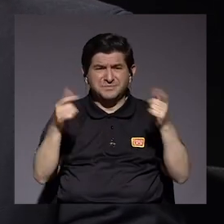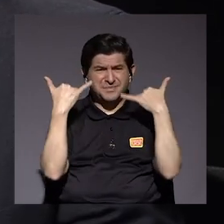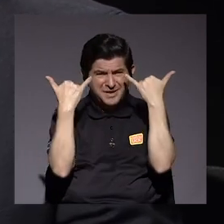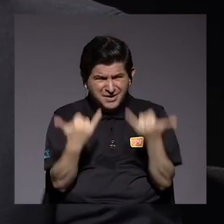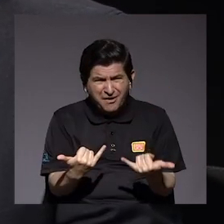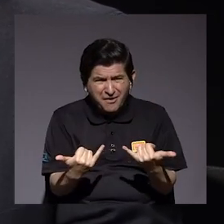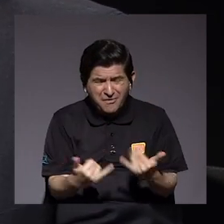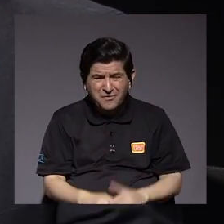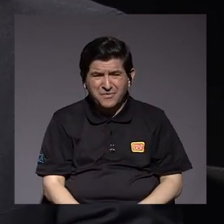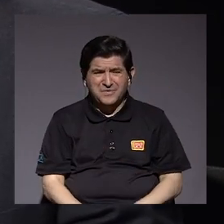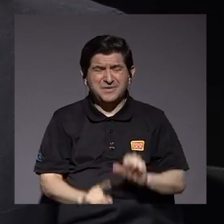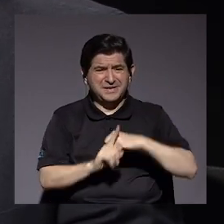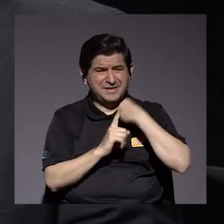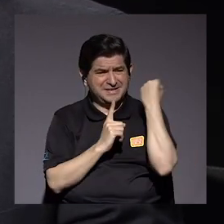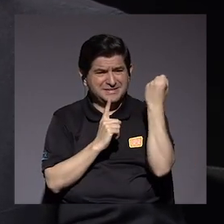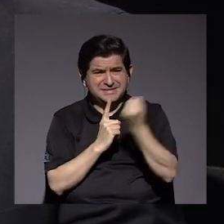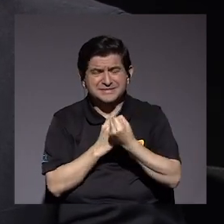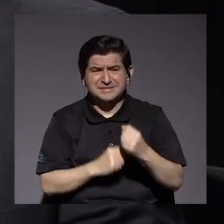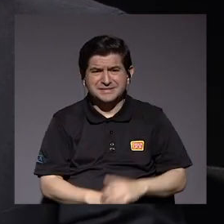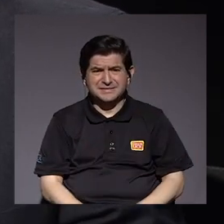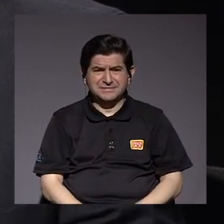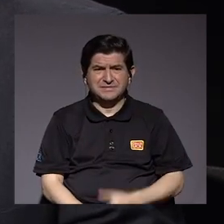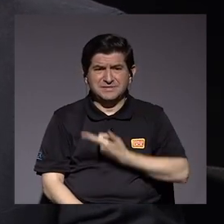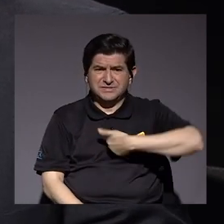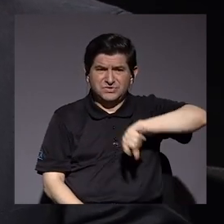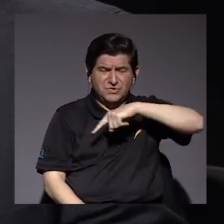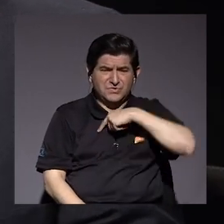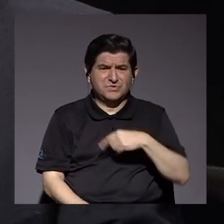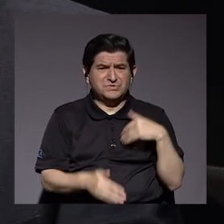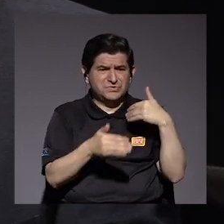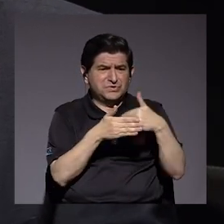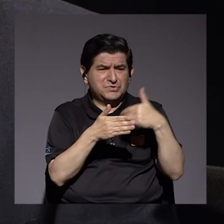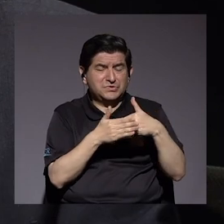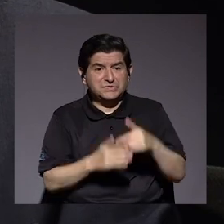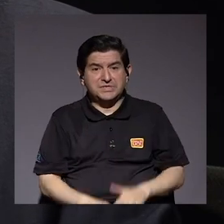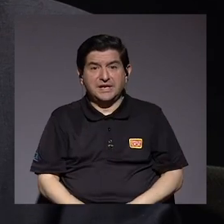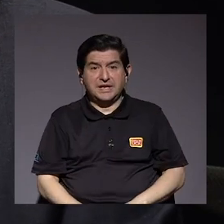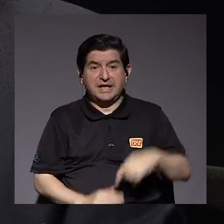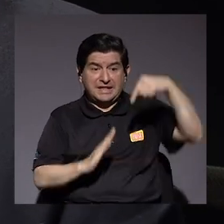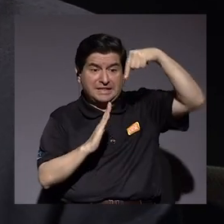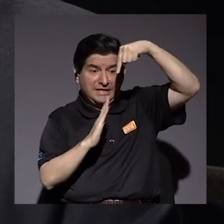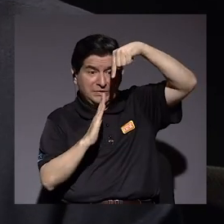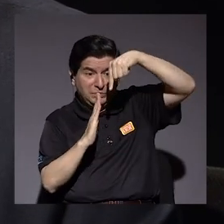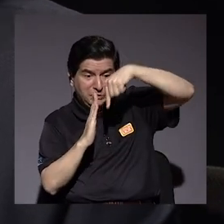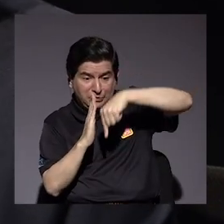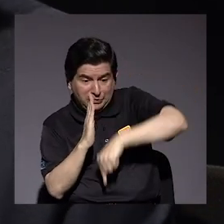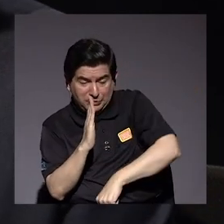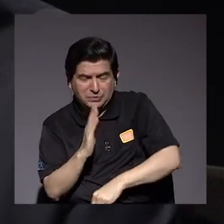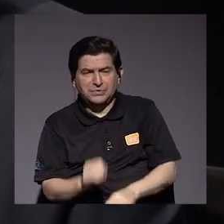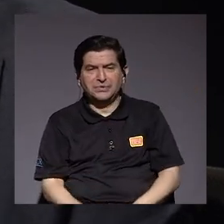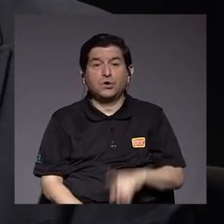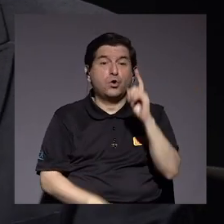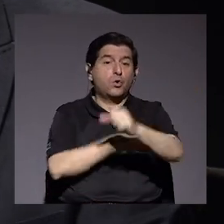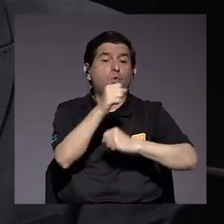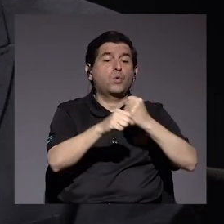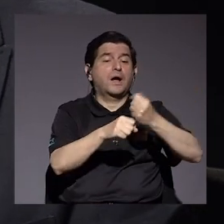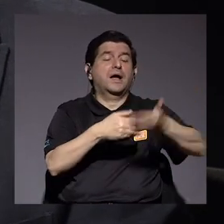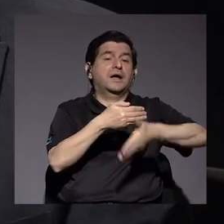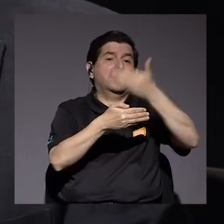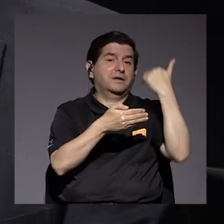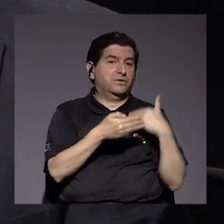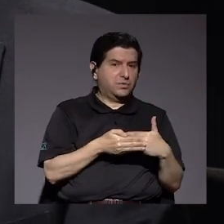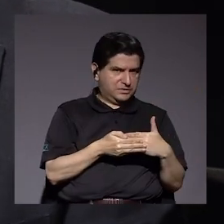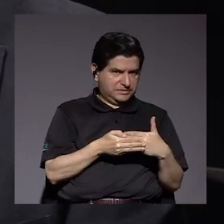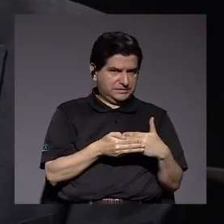pero es que ahora hemos llegado a un punto en donde estamos cerca de tocar fondo en la ceas perdón en malón hace un año